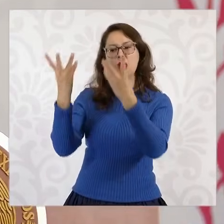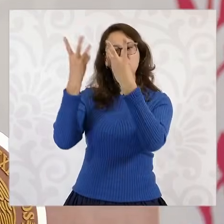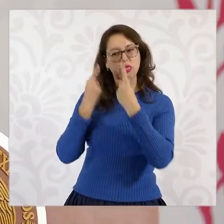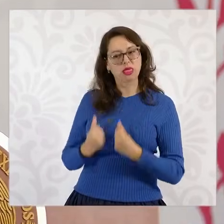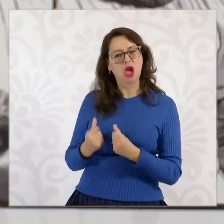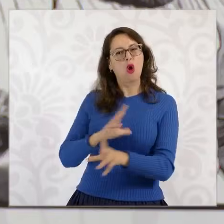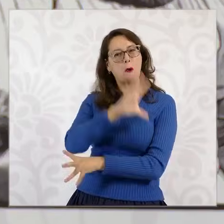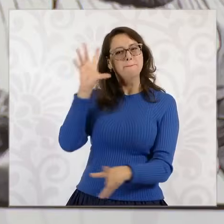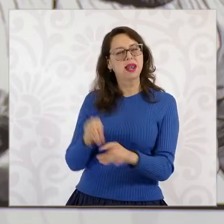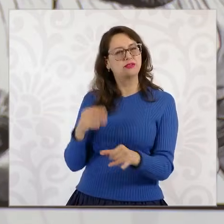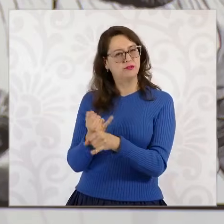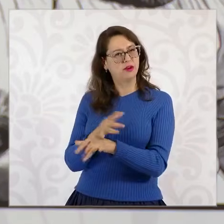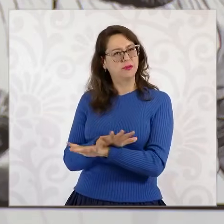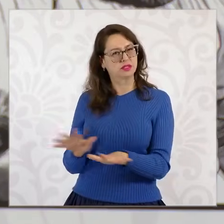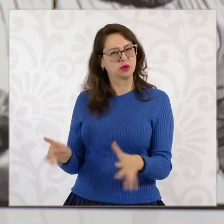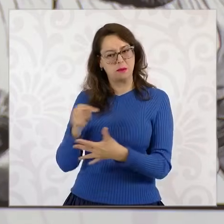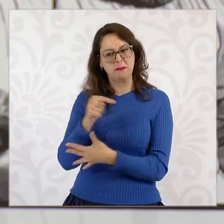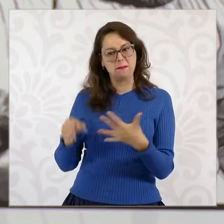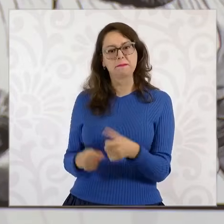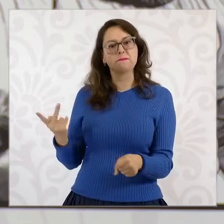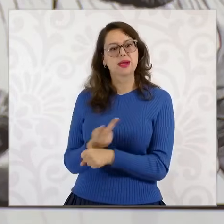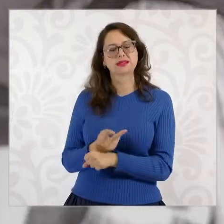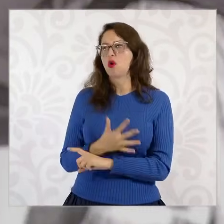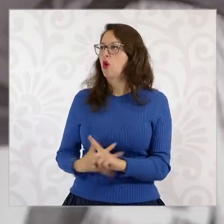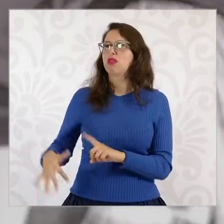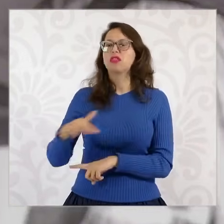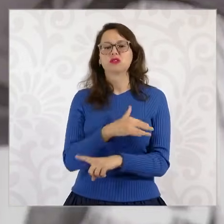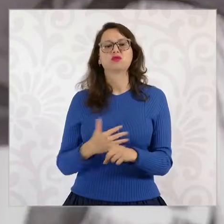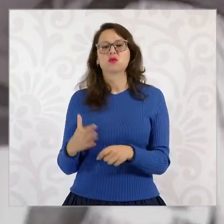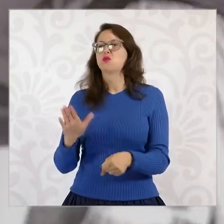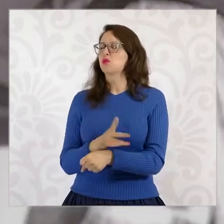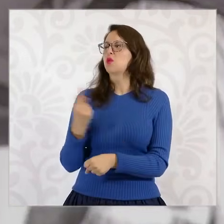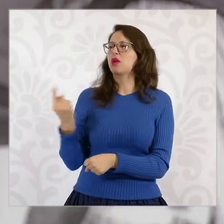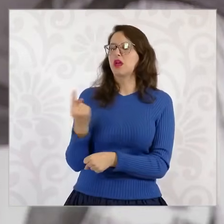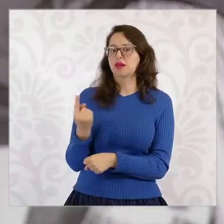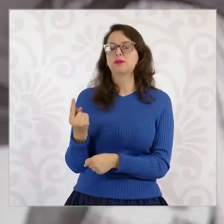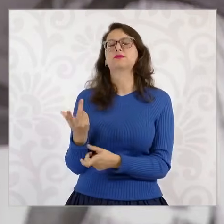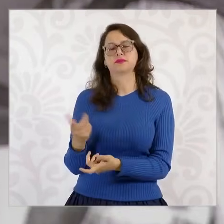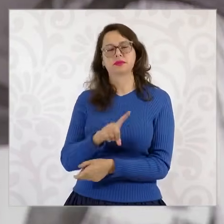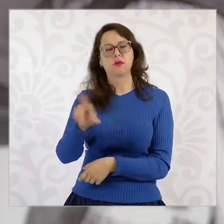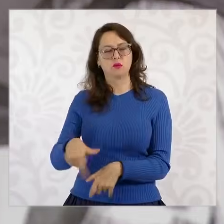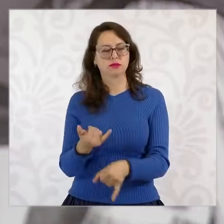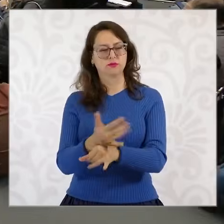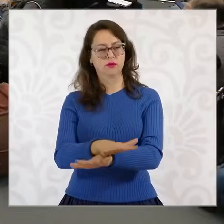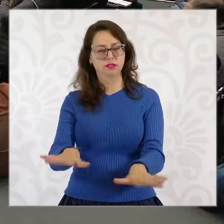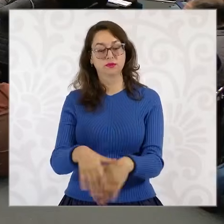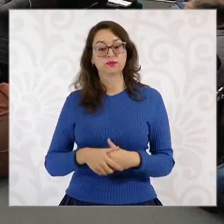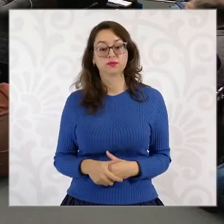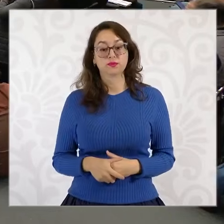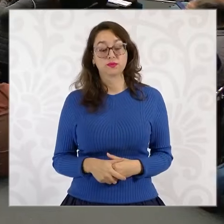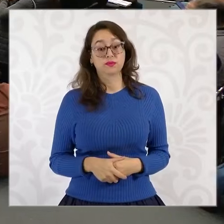cómo, pues de todo el contexto de esta situación de la mina. Y con gusto les informamos.